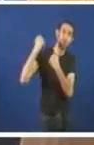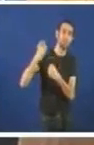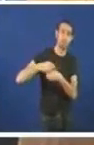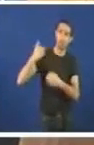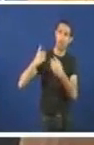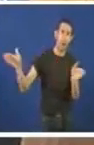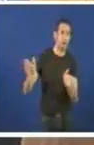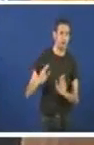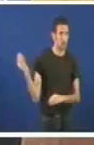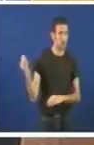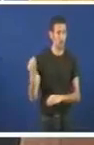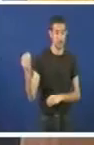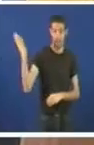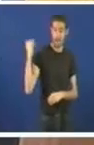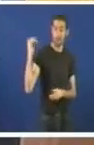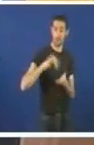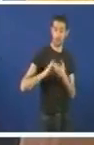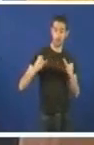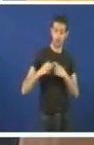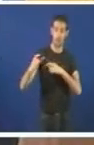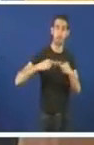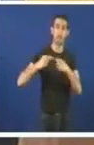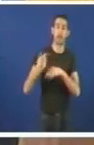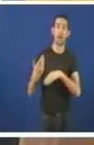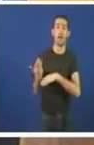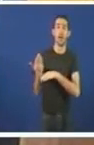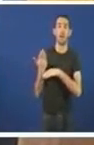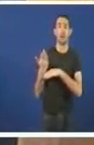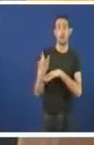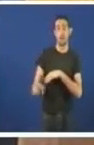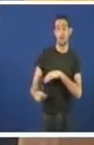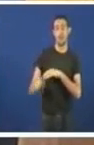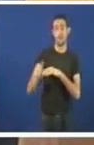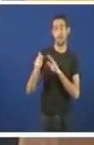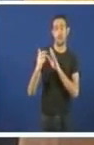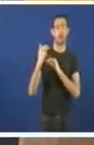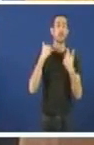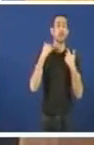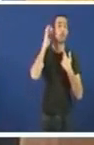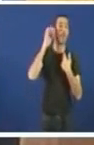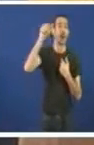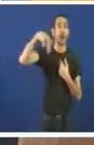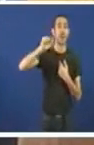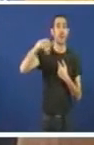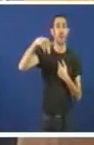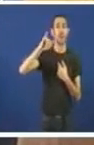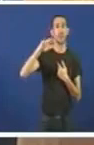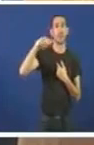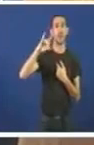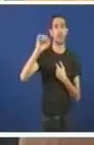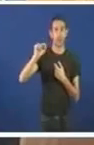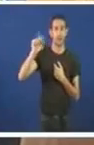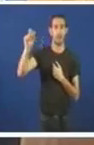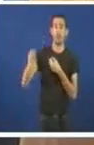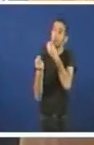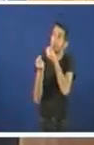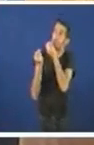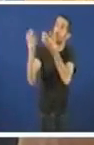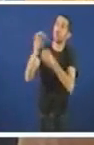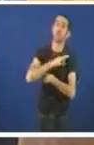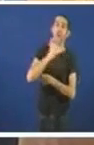Bloque Nacionalista Galego, a través da súa eurodiputada Ana Miranda, trasladaba ao señor Almunia a situación que vive o sector naval